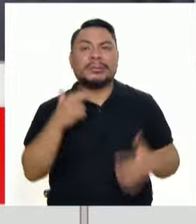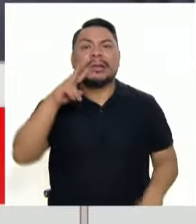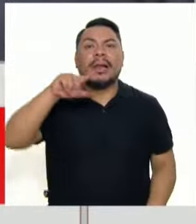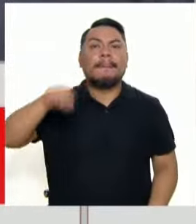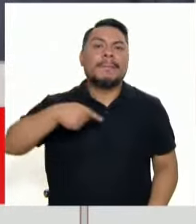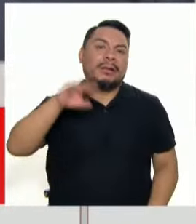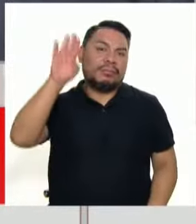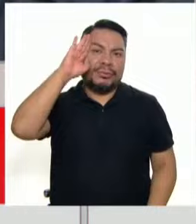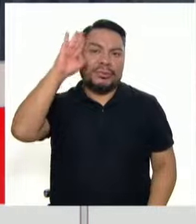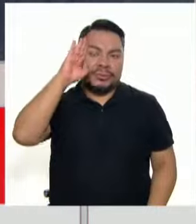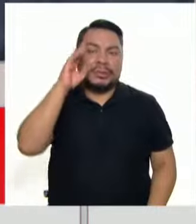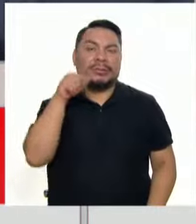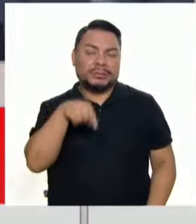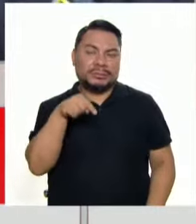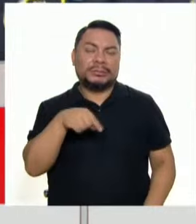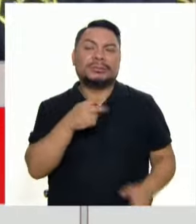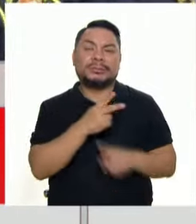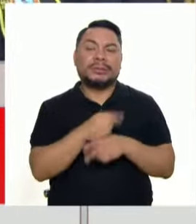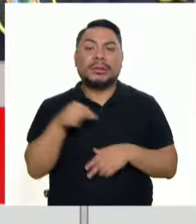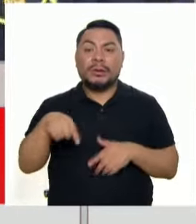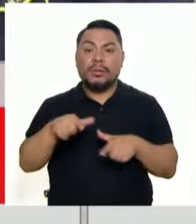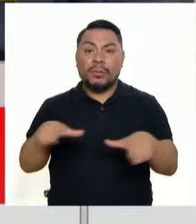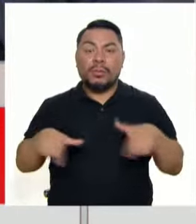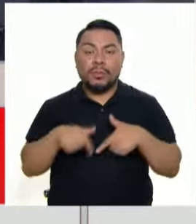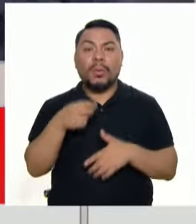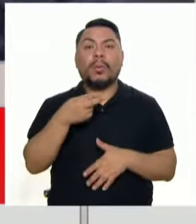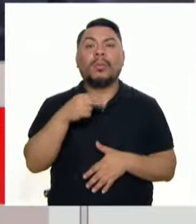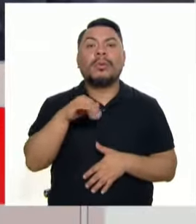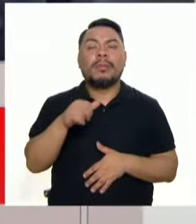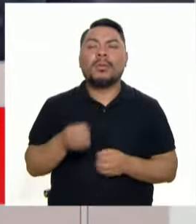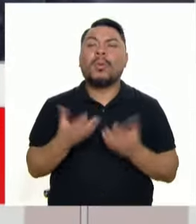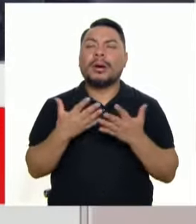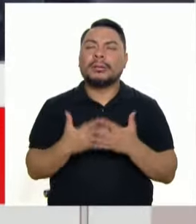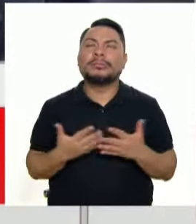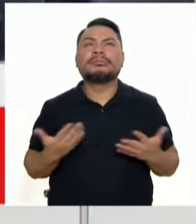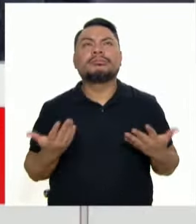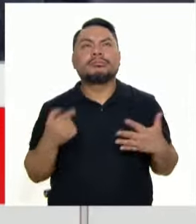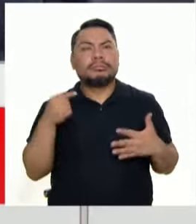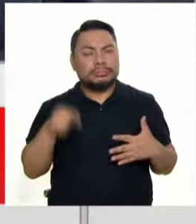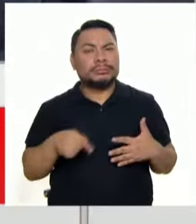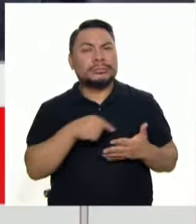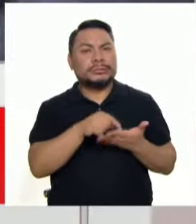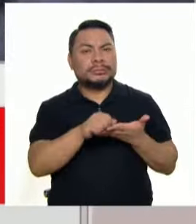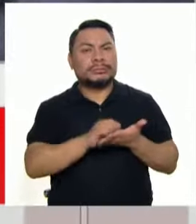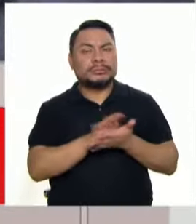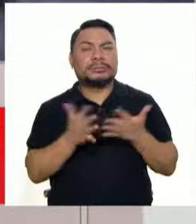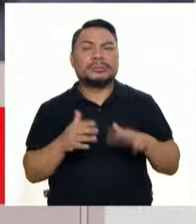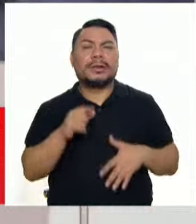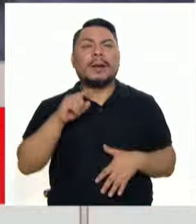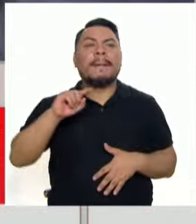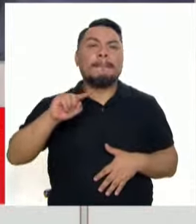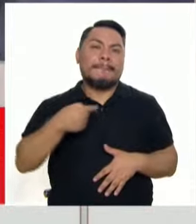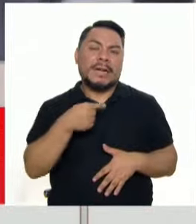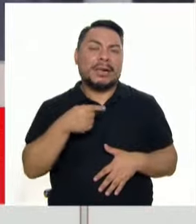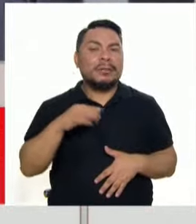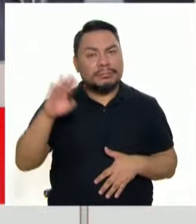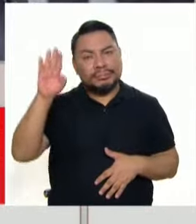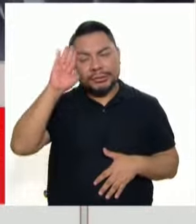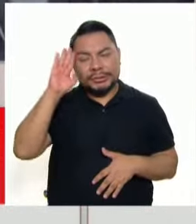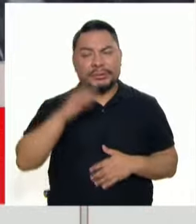3.000 policías. ¿Ya? Definitivamente, ¿y la ciudad de Huamanga? En la ciudad de Huamanga se abastece para Semana Santa con un promedio de 1.000